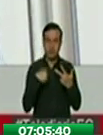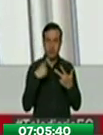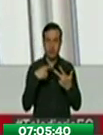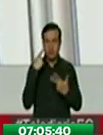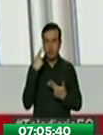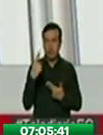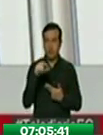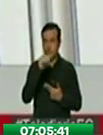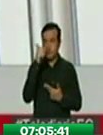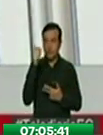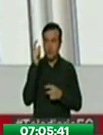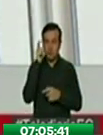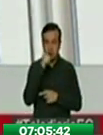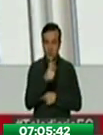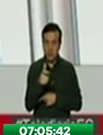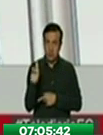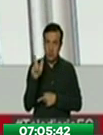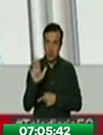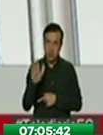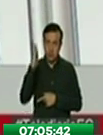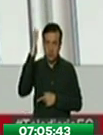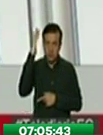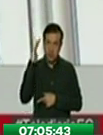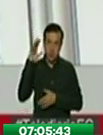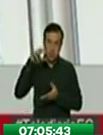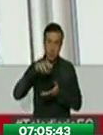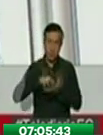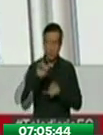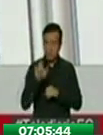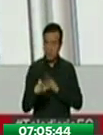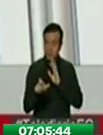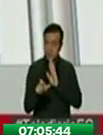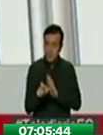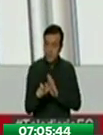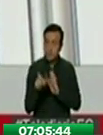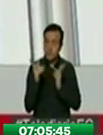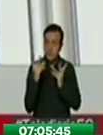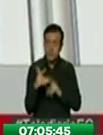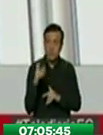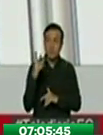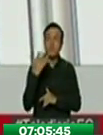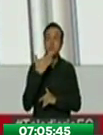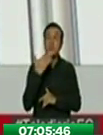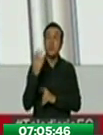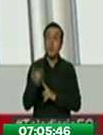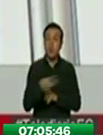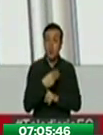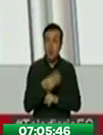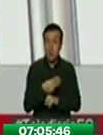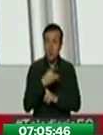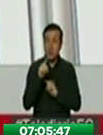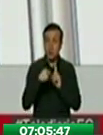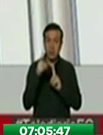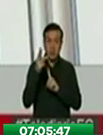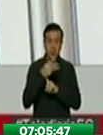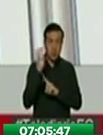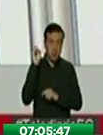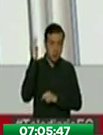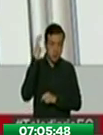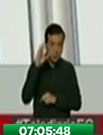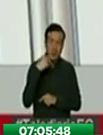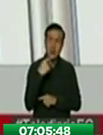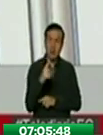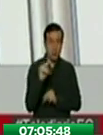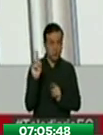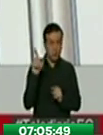el caso de otro fiscal recientemente en la provincia del Guayas, pese a que circulaba en redes un video que decía lo contrario.